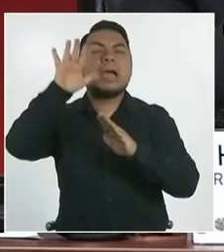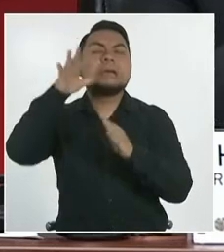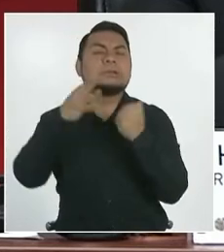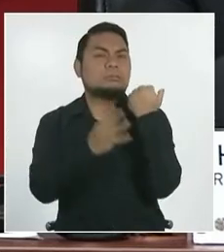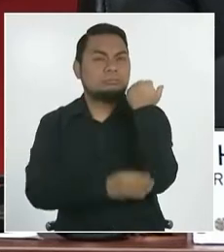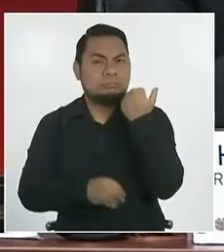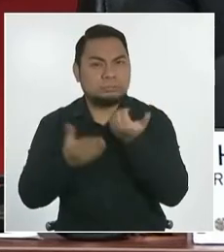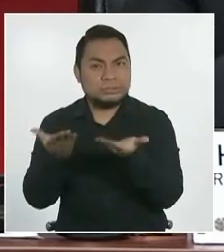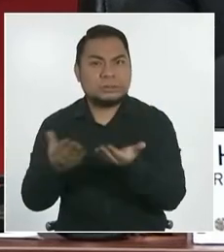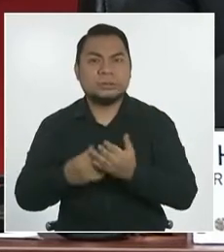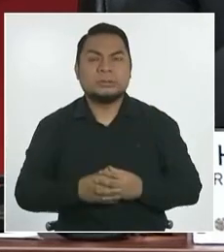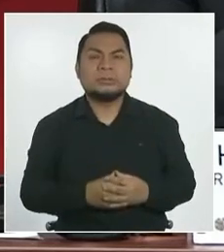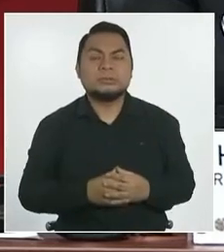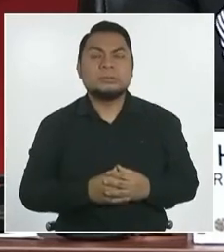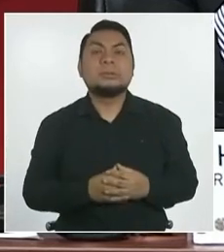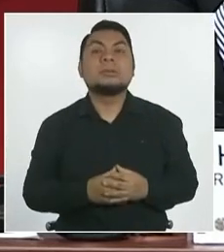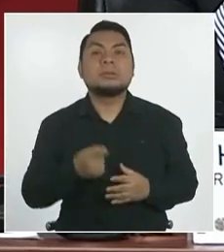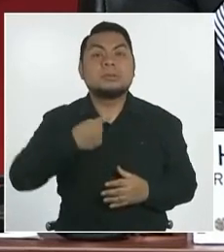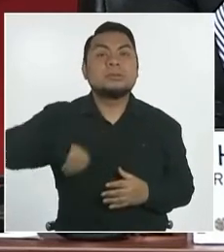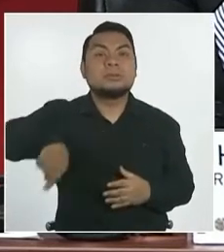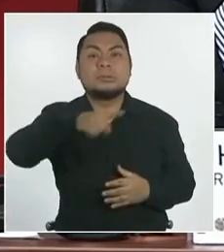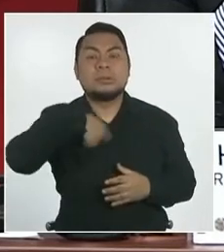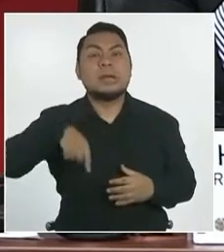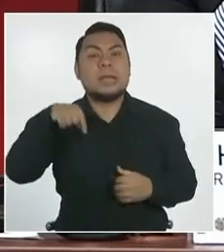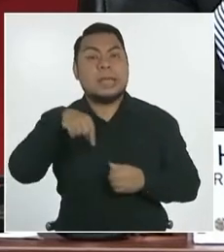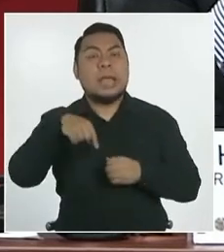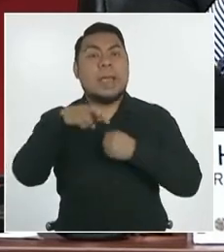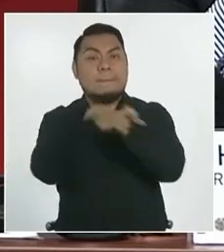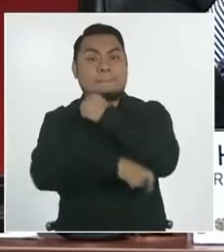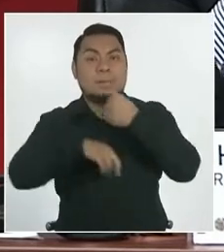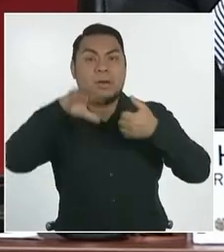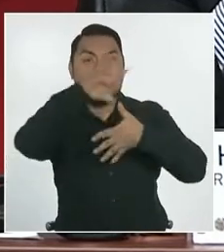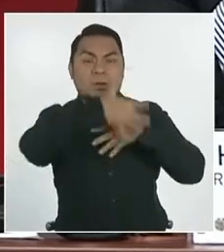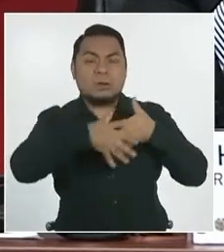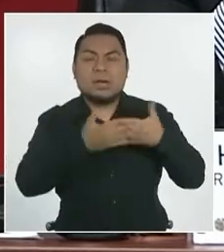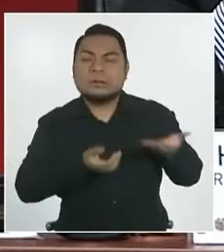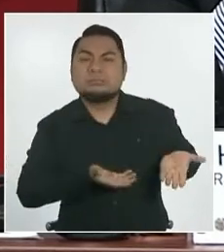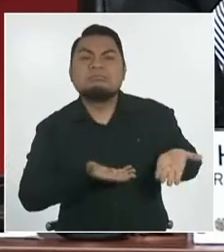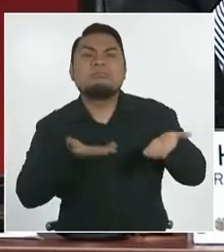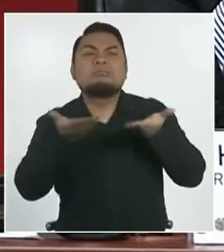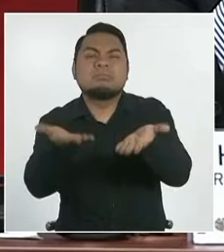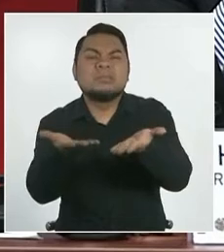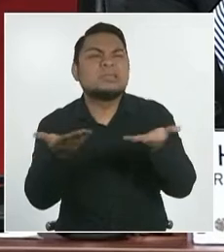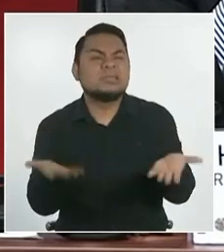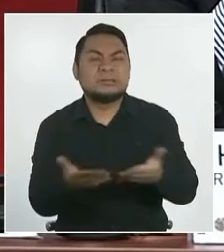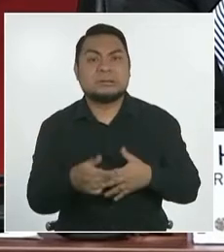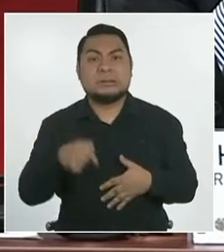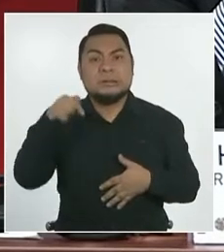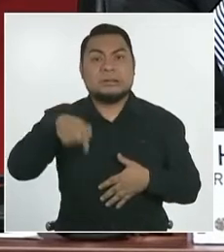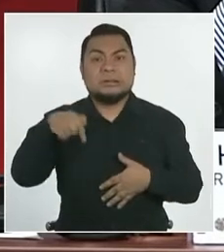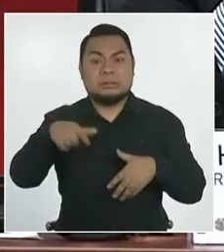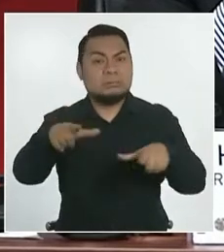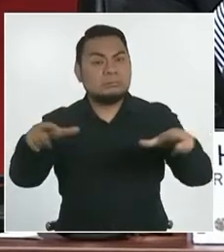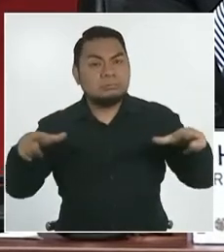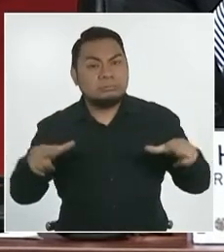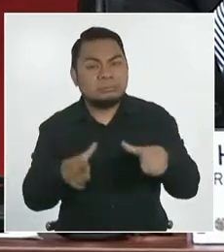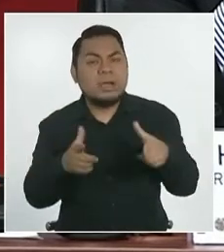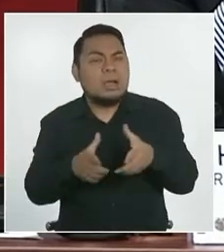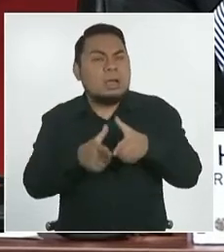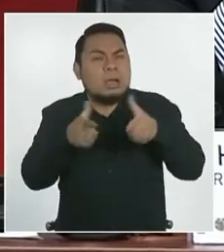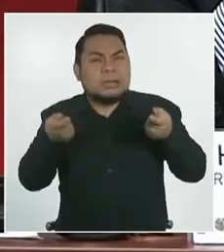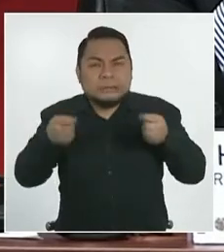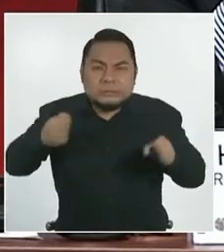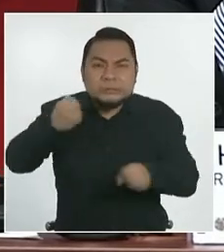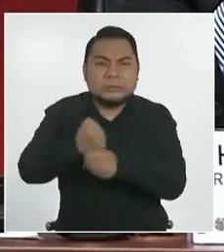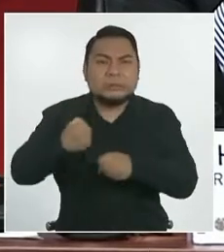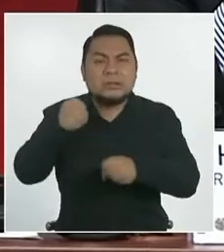vulnerables. Nuestros estados vienen desplegando en el terreno enormes